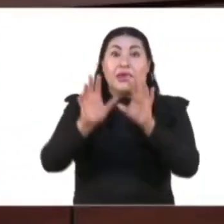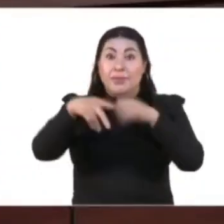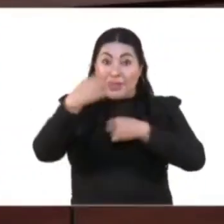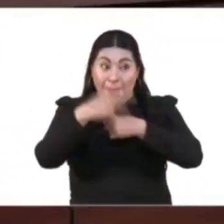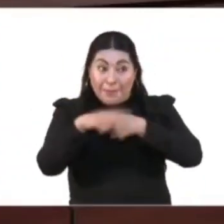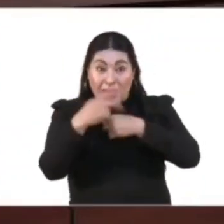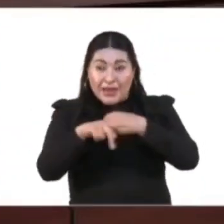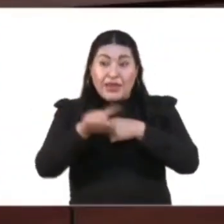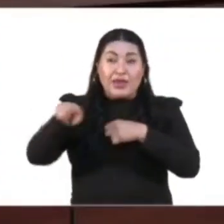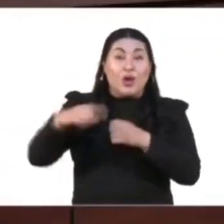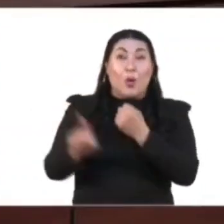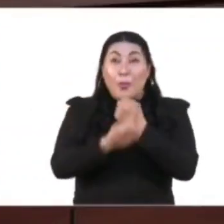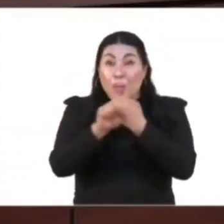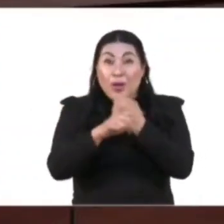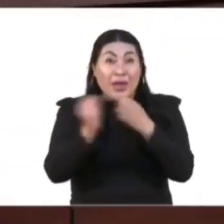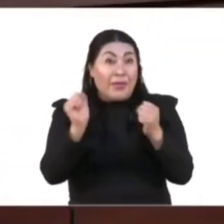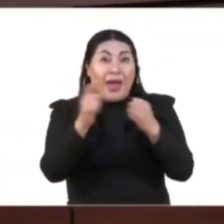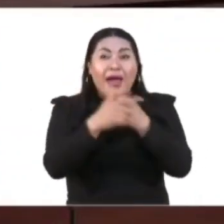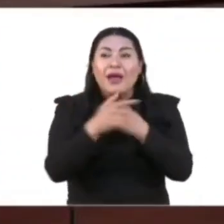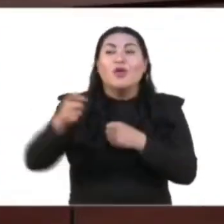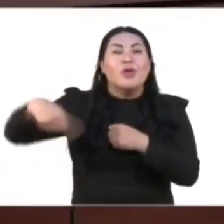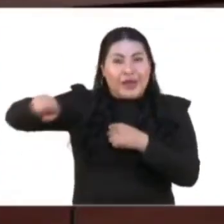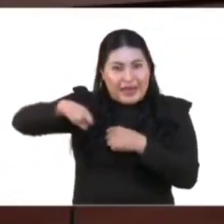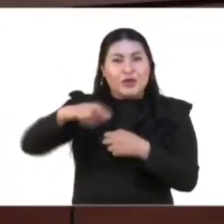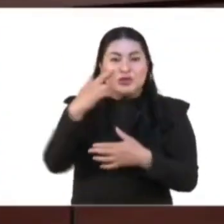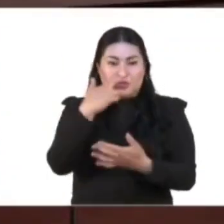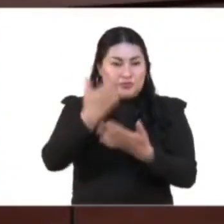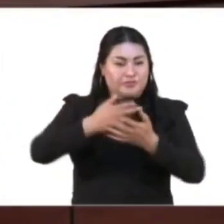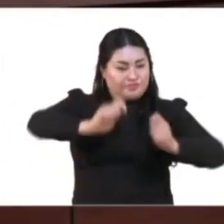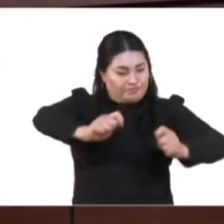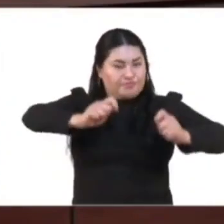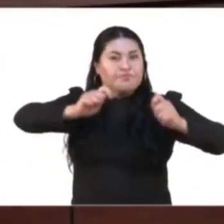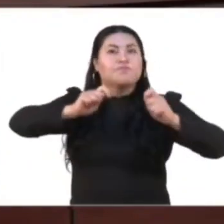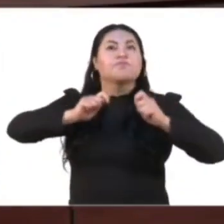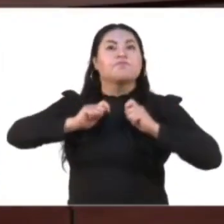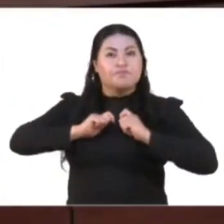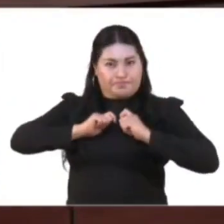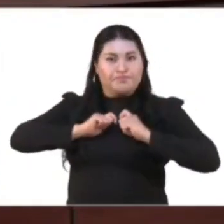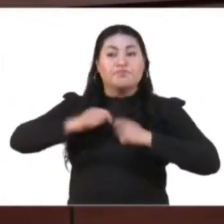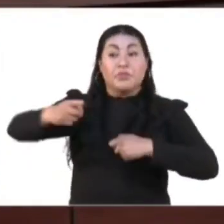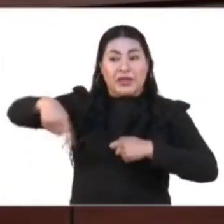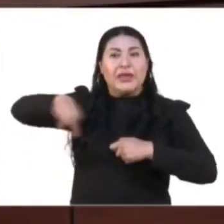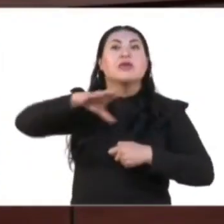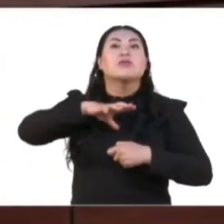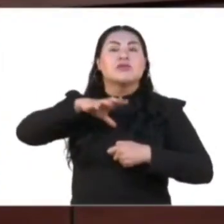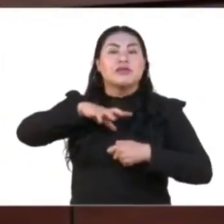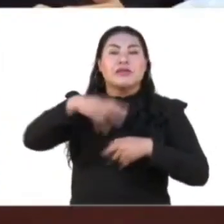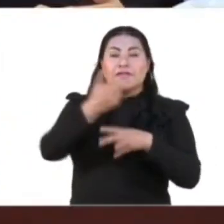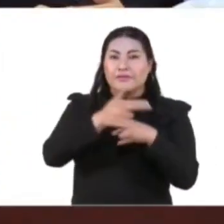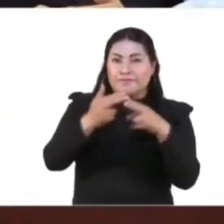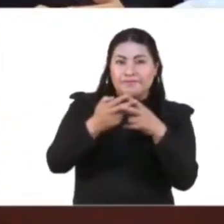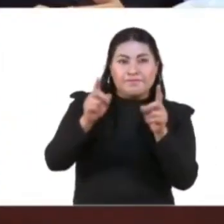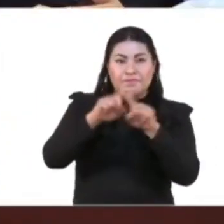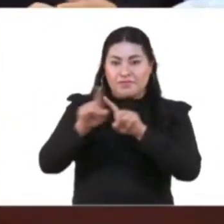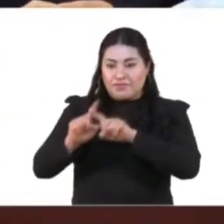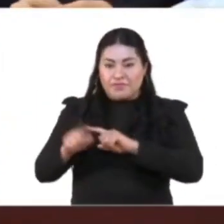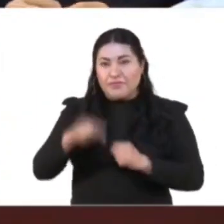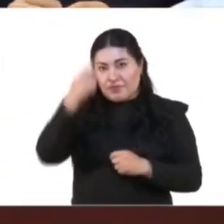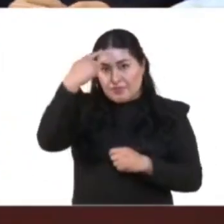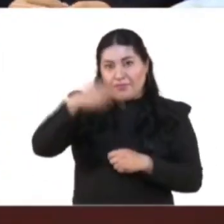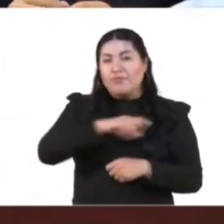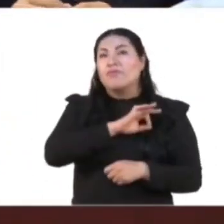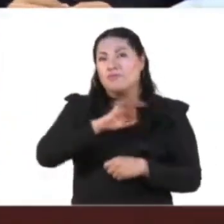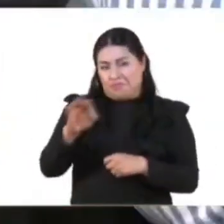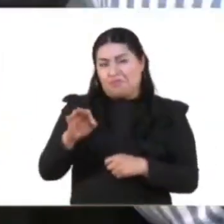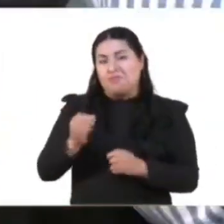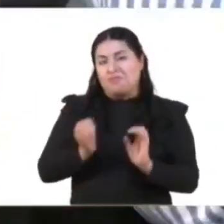hubiera algún problema llegaran a instalar un puesto de mando. Ellos tienen pues herramienta para poder instalarlo. Ok, entonces